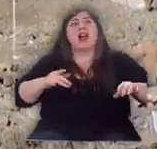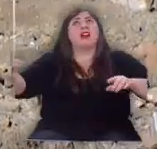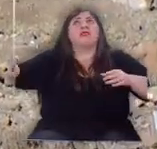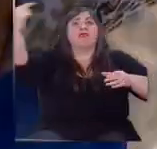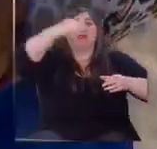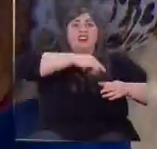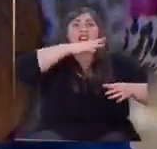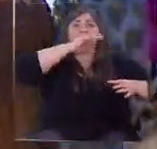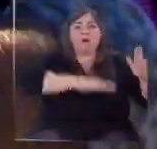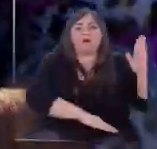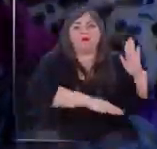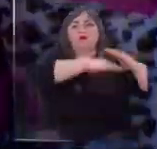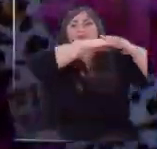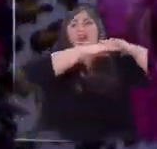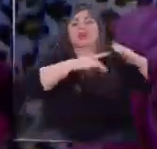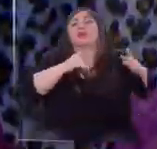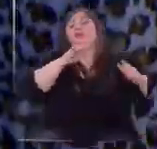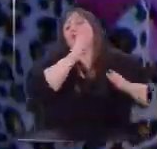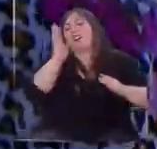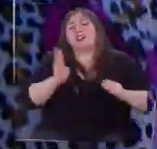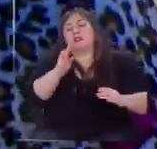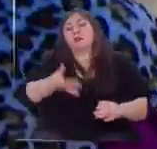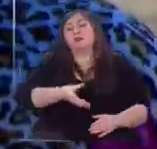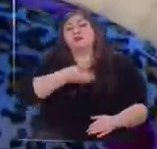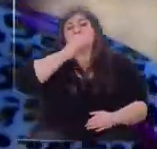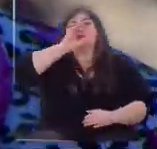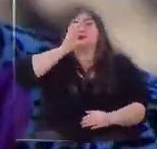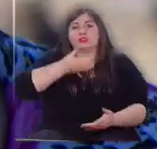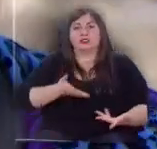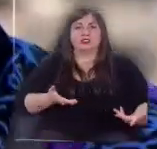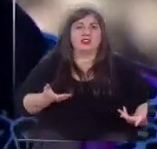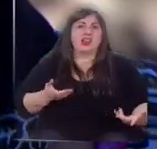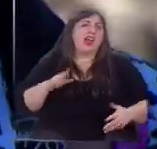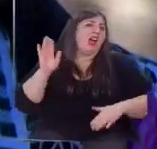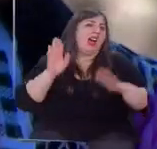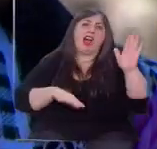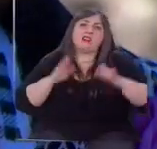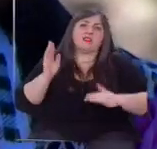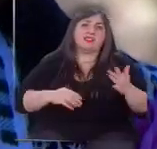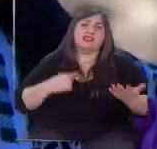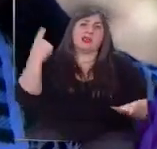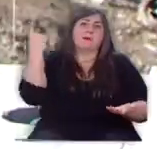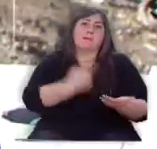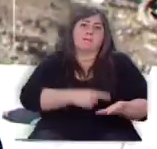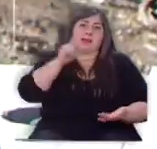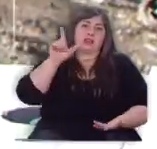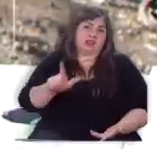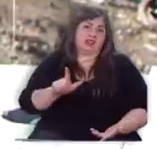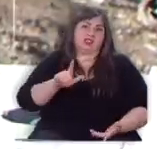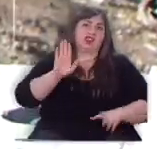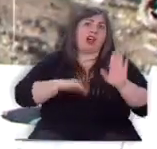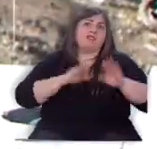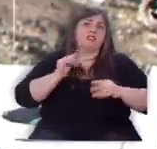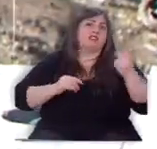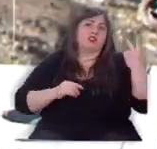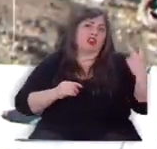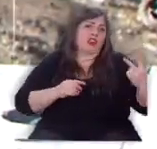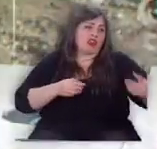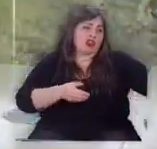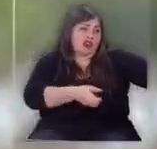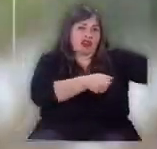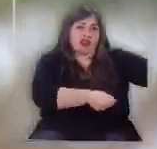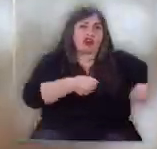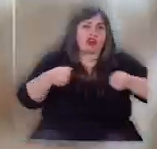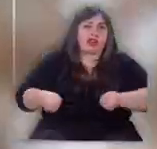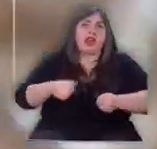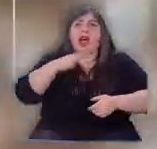hacer cosas tan básicas como tomar agua. Me deja a veces 1000 litros y a veces me deja los dos fonditos llenos también.